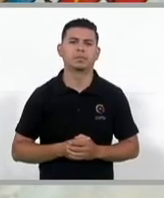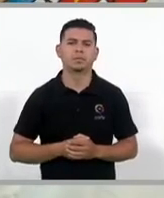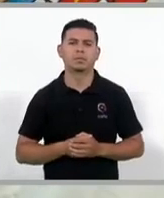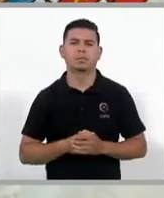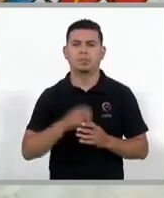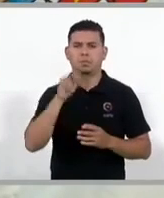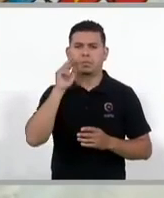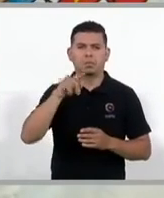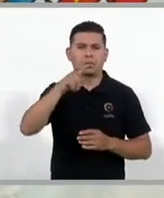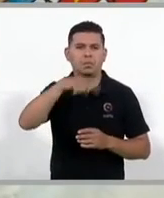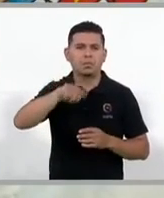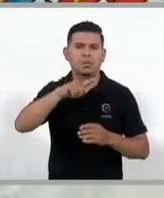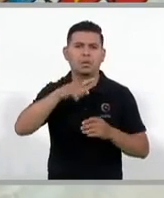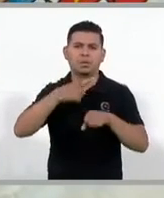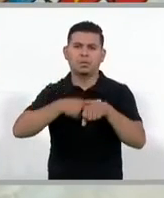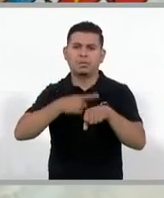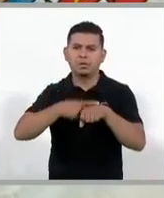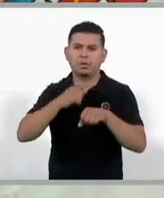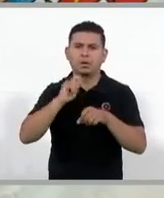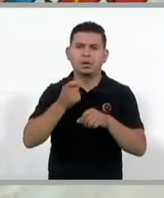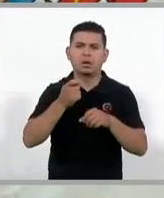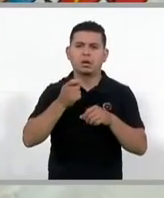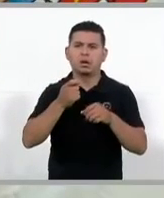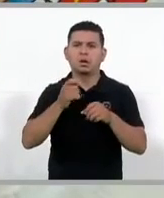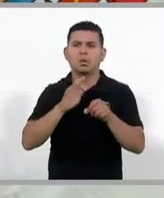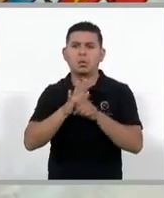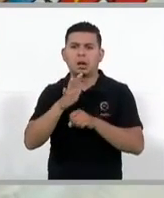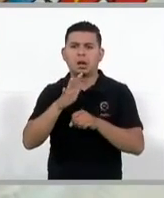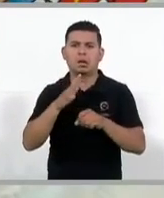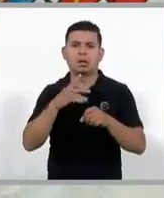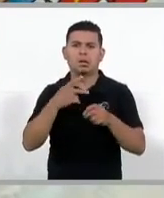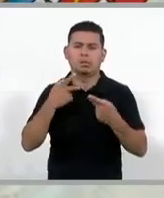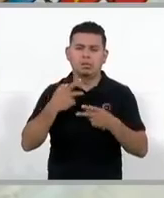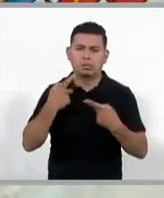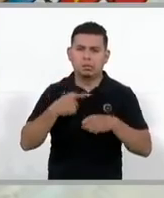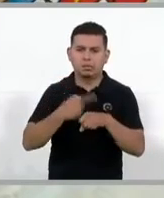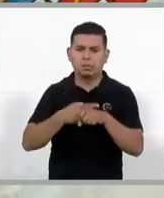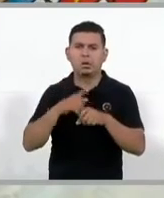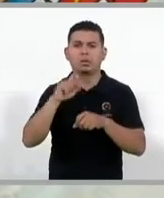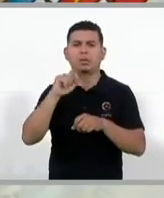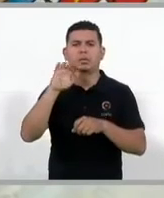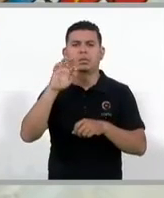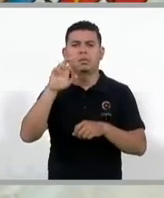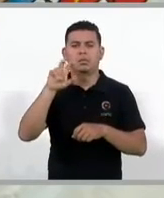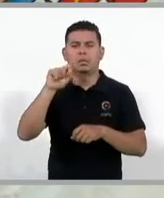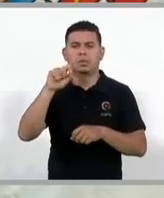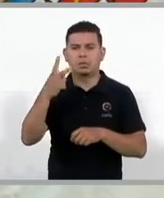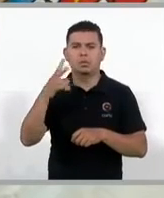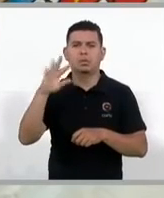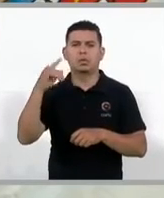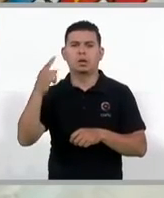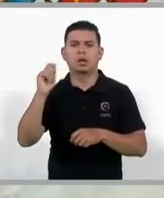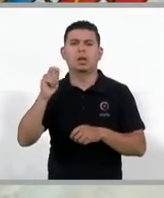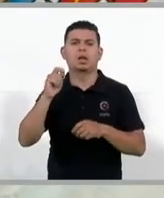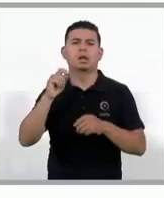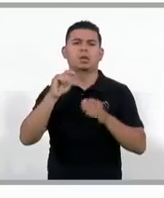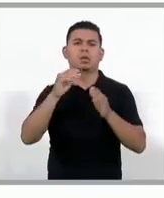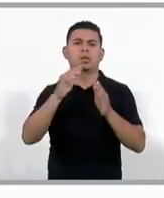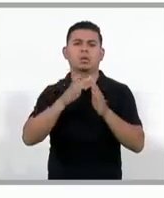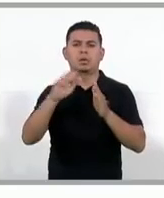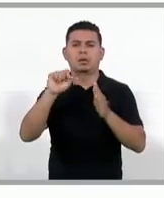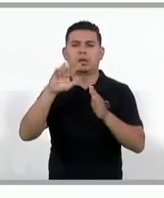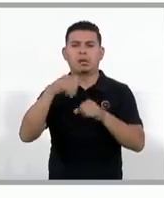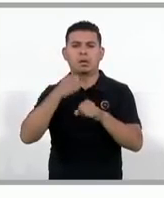recalcar que 22 de las 41 se han presentado en población de 65 años y más